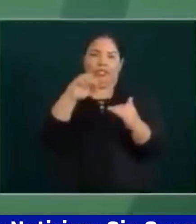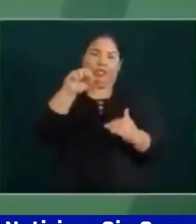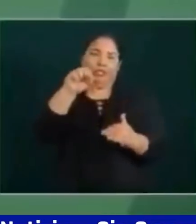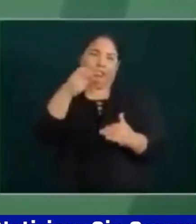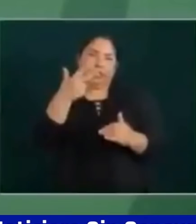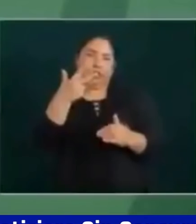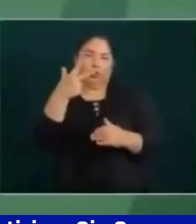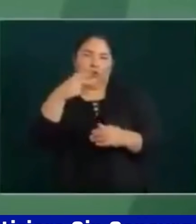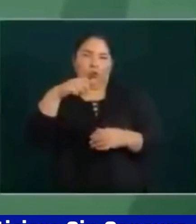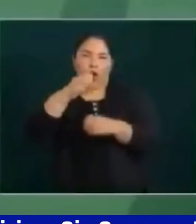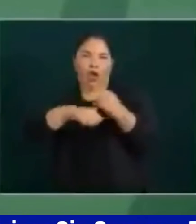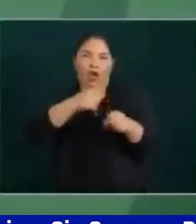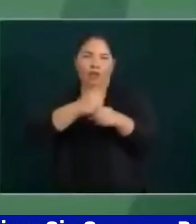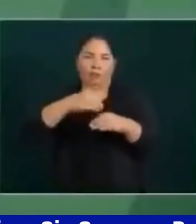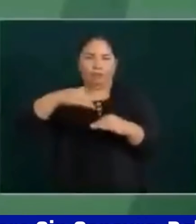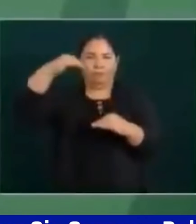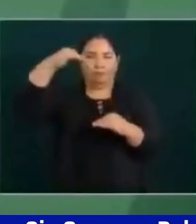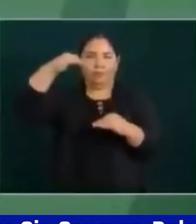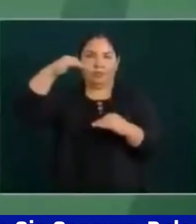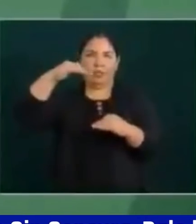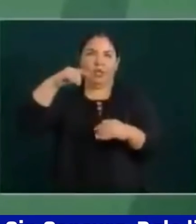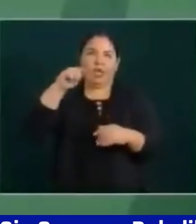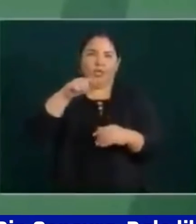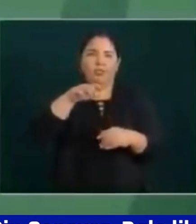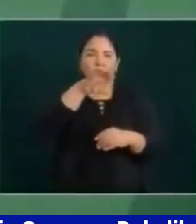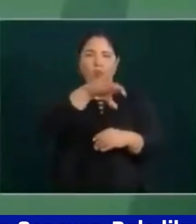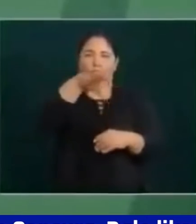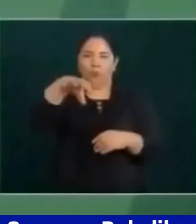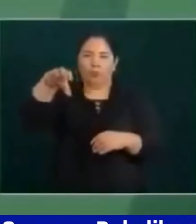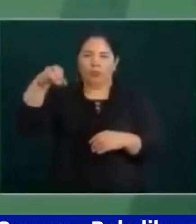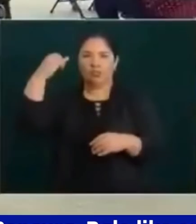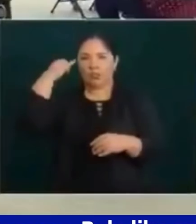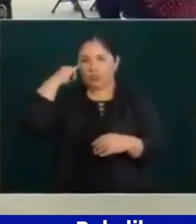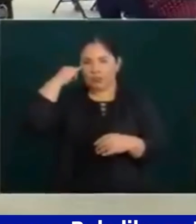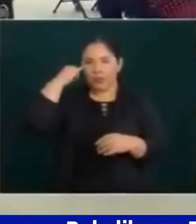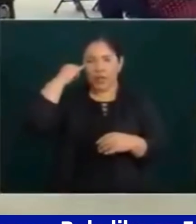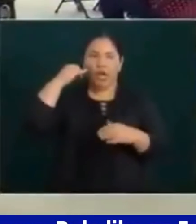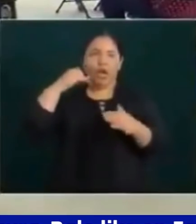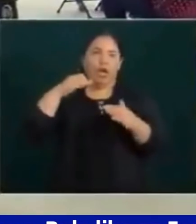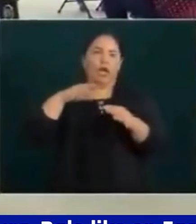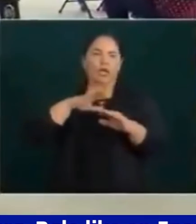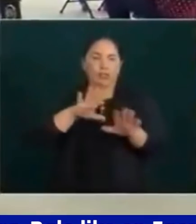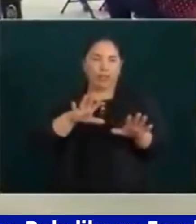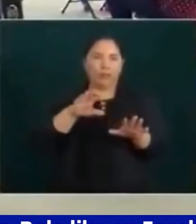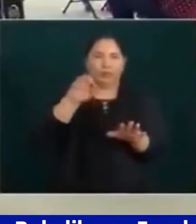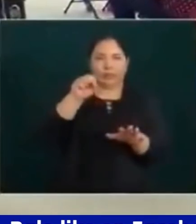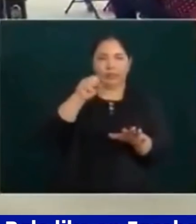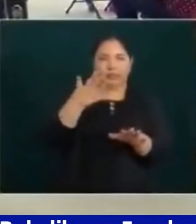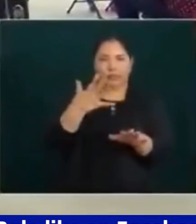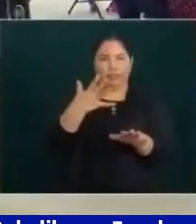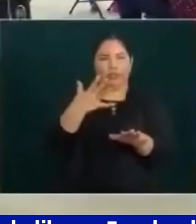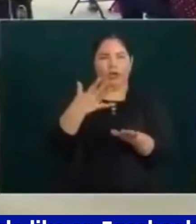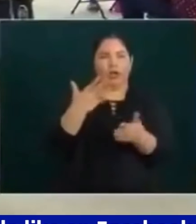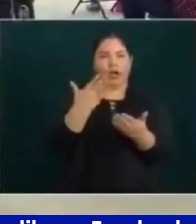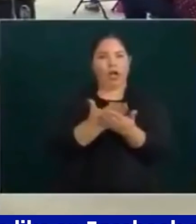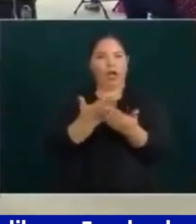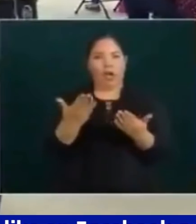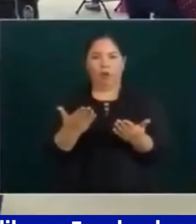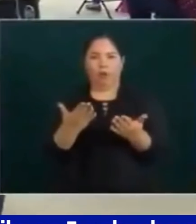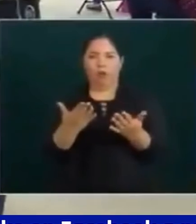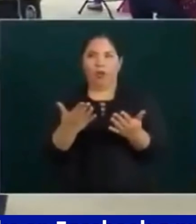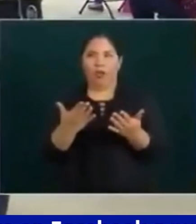68 en adelante. Solo en comunidades indígenas se entregaba a partir de los 65 años. Ahora va a